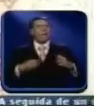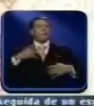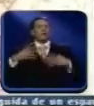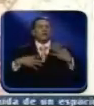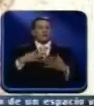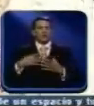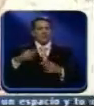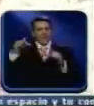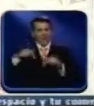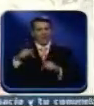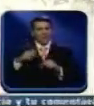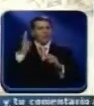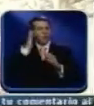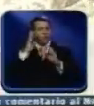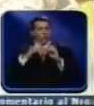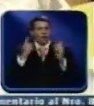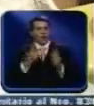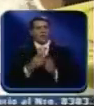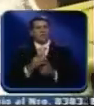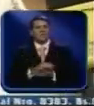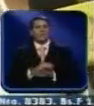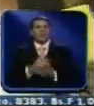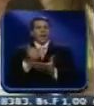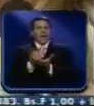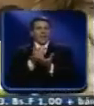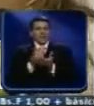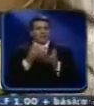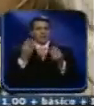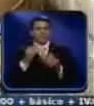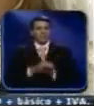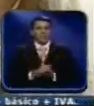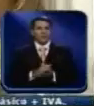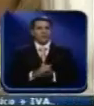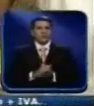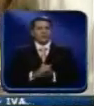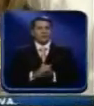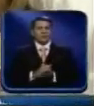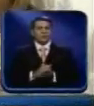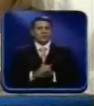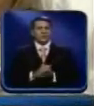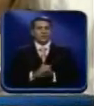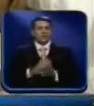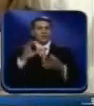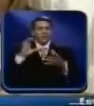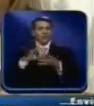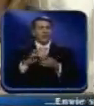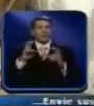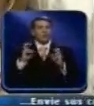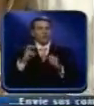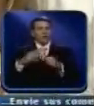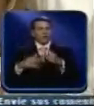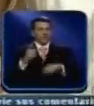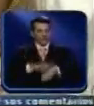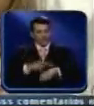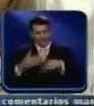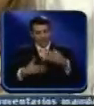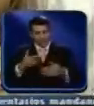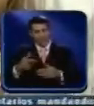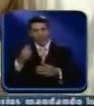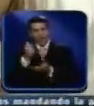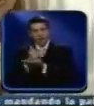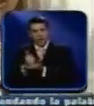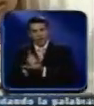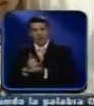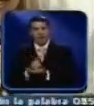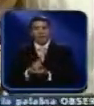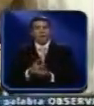conmigo en el cuarto, en la clínica, ayudándome mucho a adaptarnos a la nueva rutina. Ellas ahorita pide